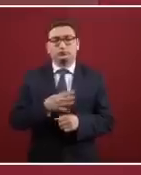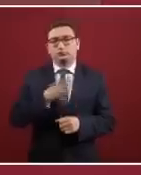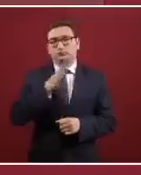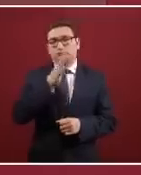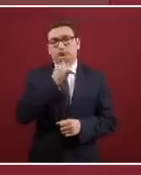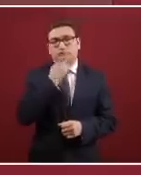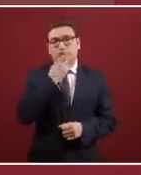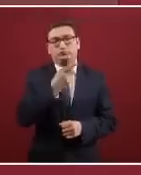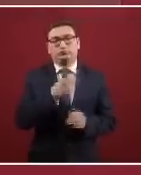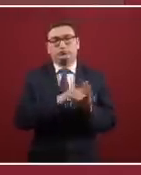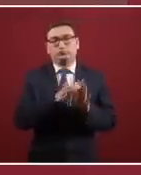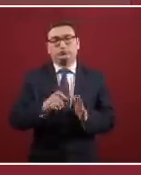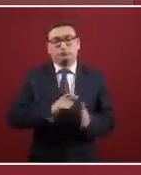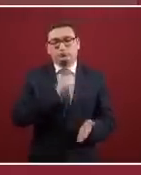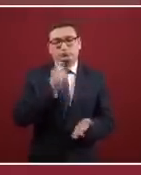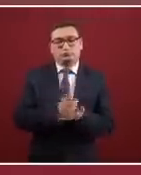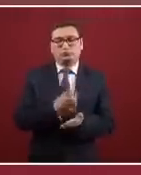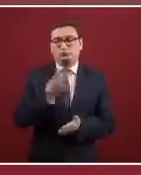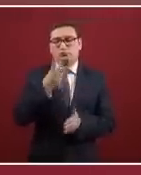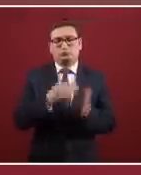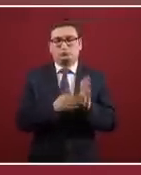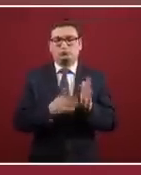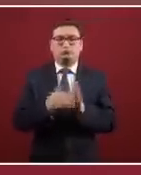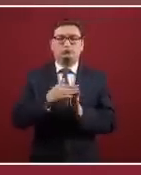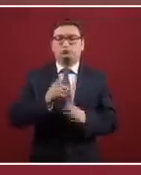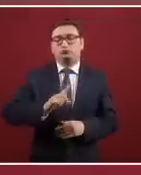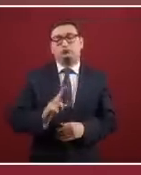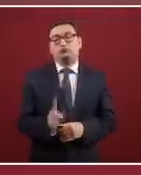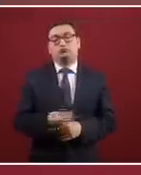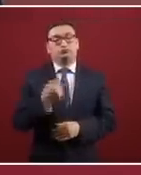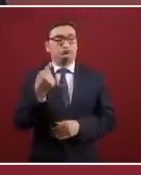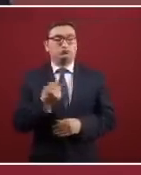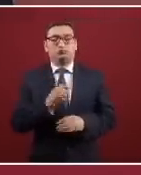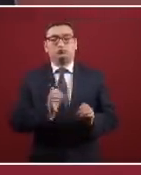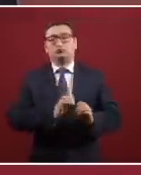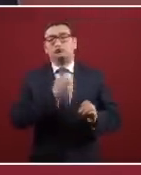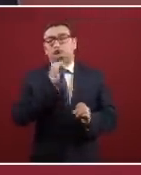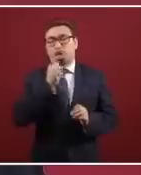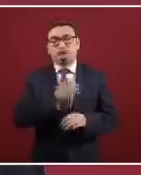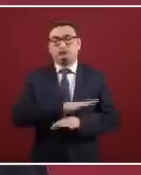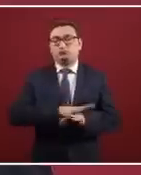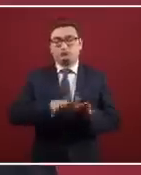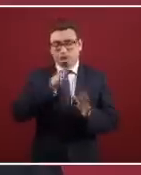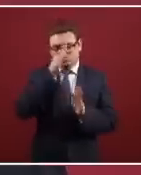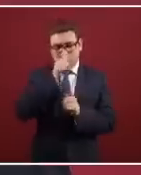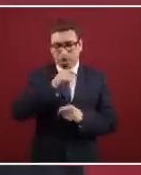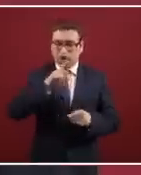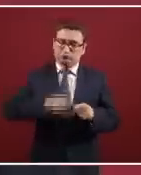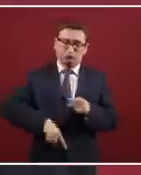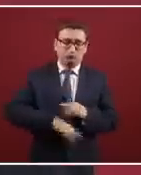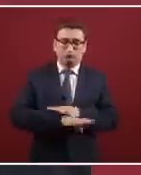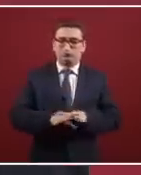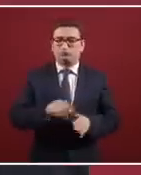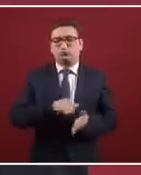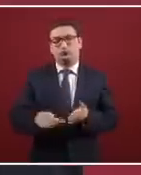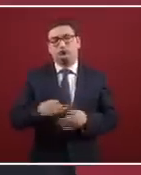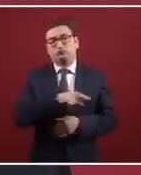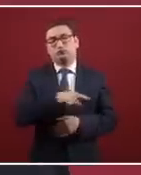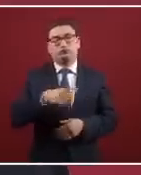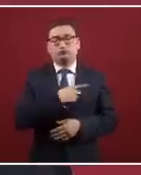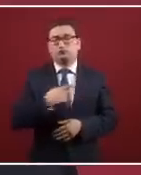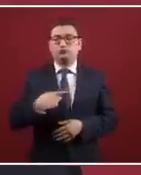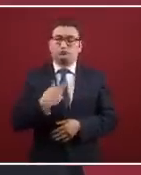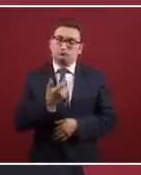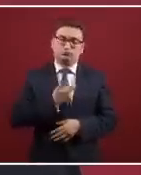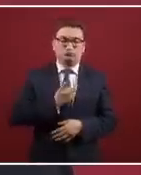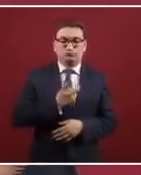los 3,000 millones de dólares, no hay acuerdo, o nos tienen que pagar los